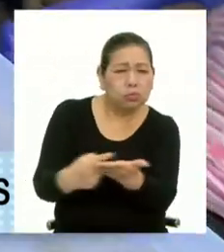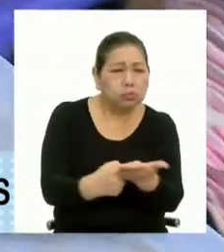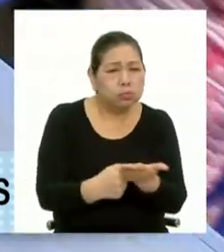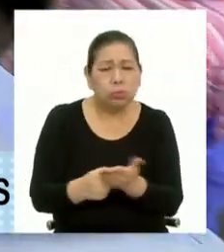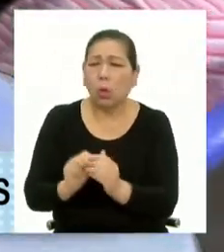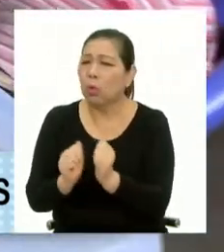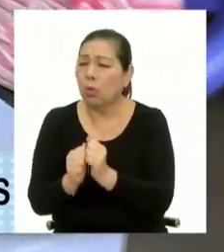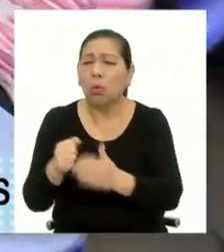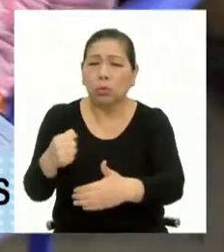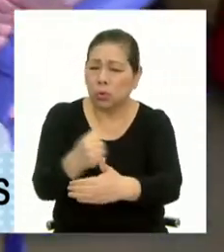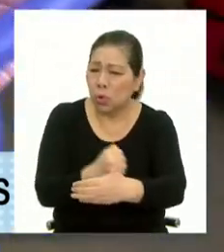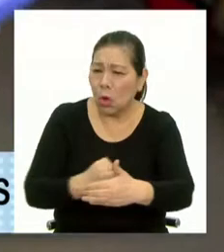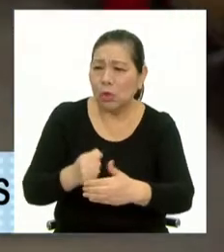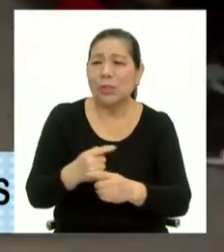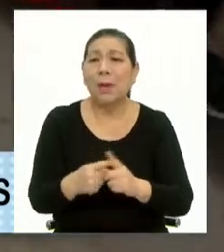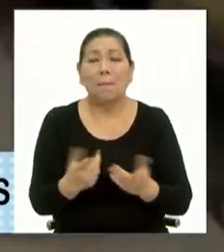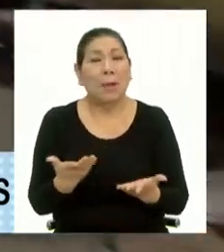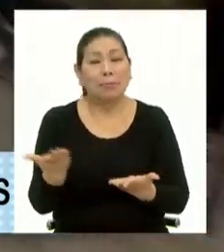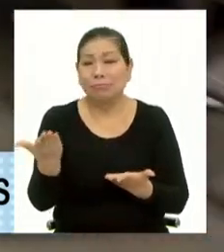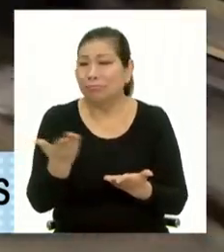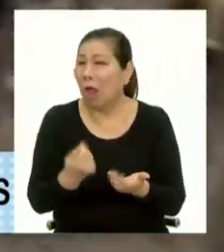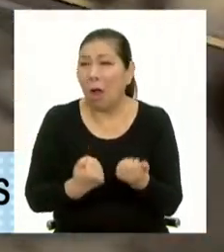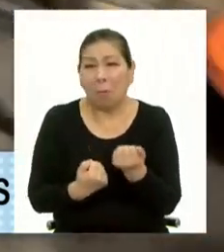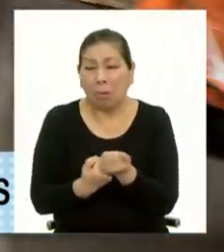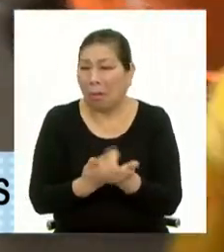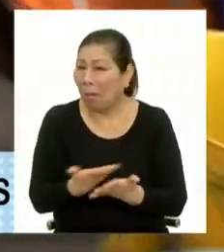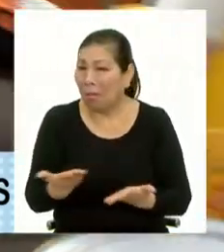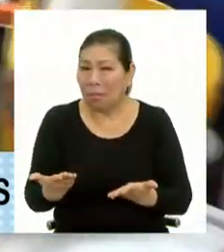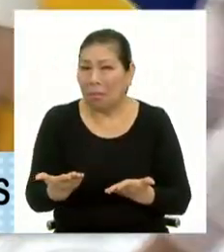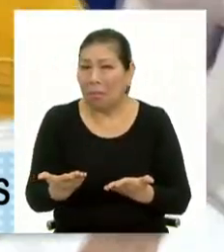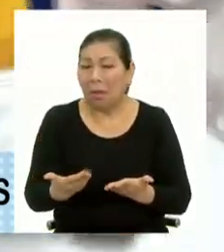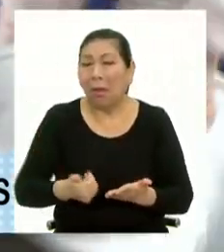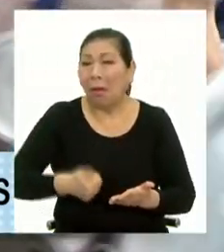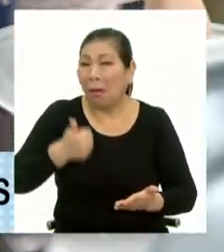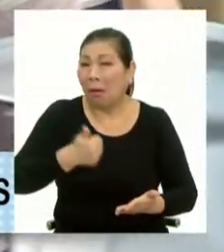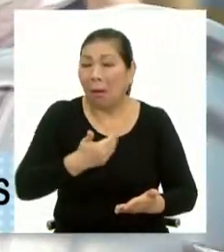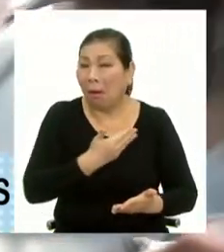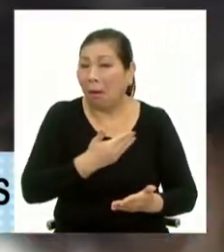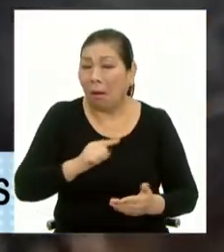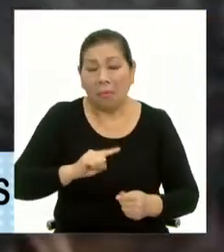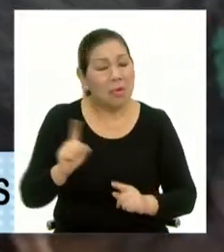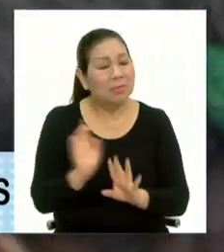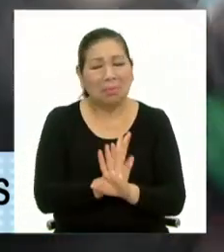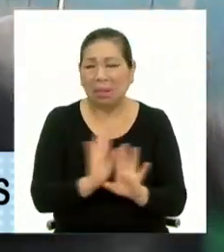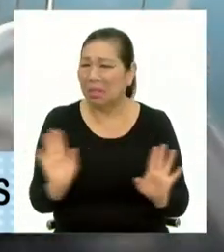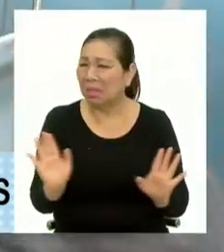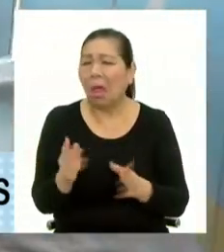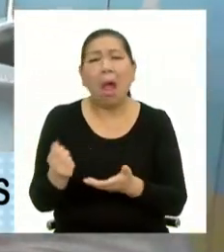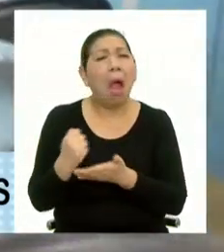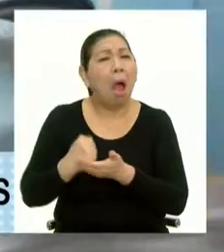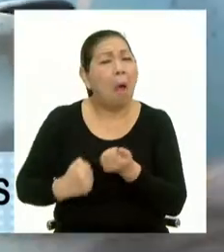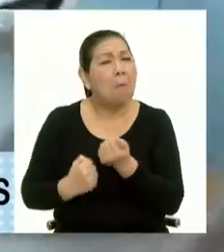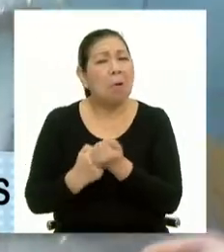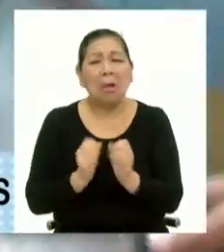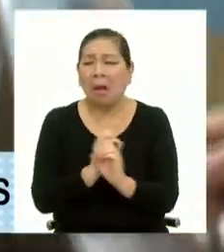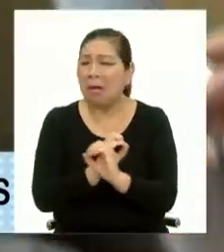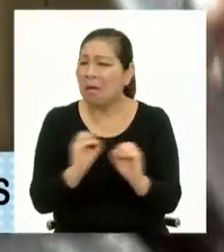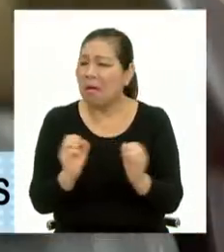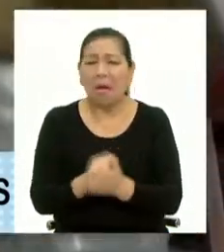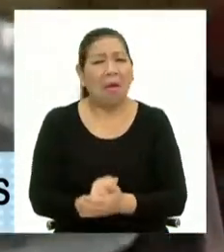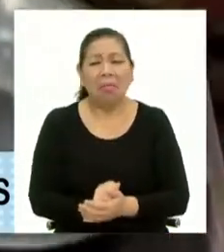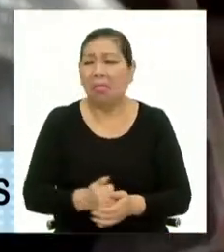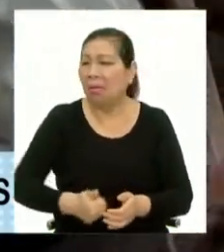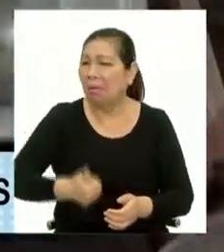día cocinamos. Así ¿ustedes como... no han recibido ayuda por parte de las autoridades? No hemos recibido las ayudas por parte